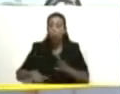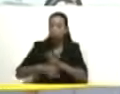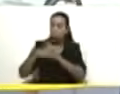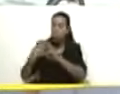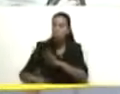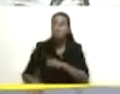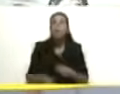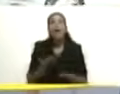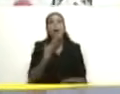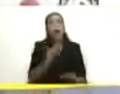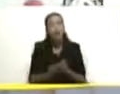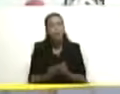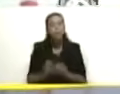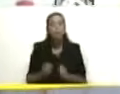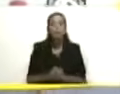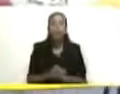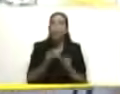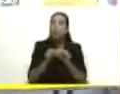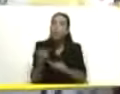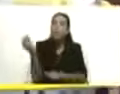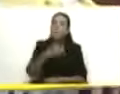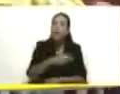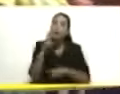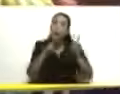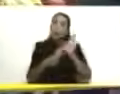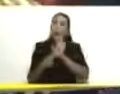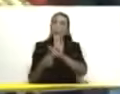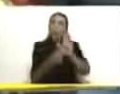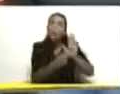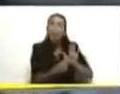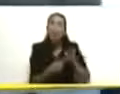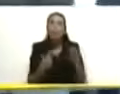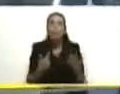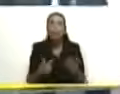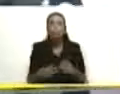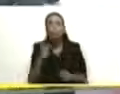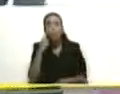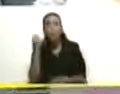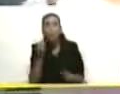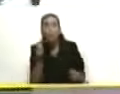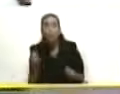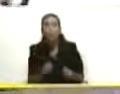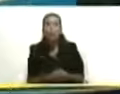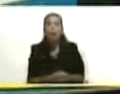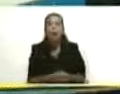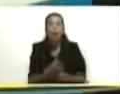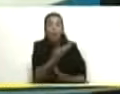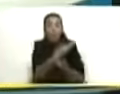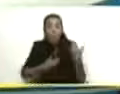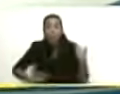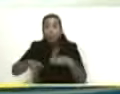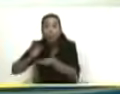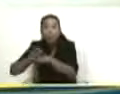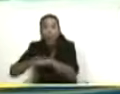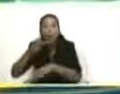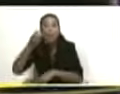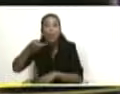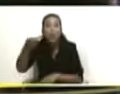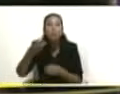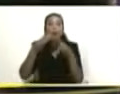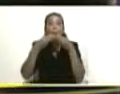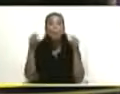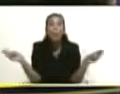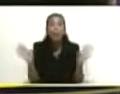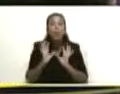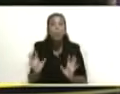soberano. Gracias, pues. Gracias, presidente. Continuamos aquí mostrando, pues, la artillería. Bueno, sí, mi comandante jefe, toda esta política pública, ¿verdad?,